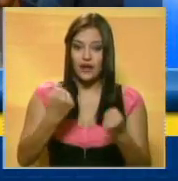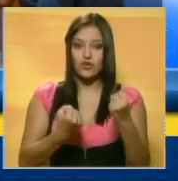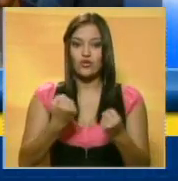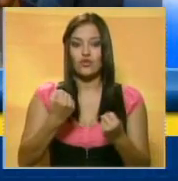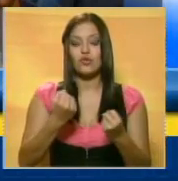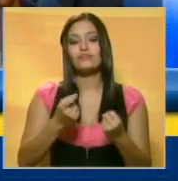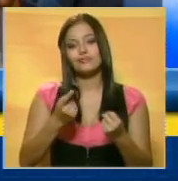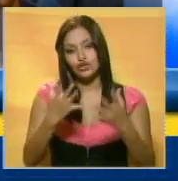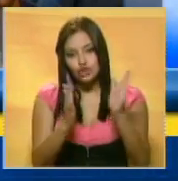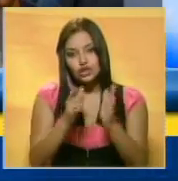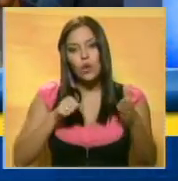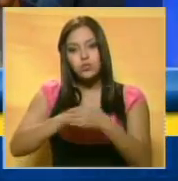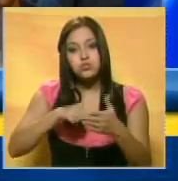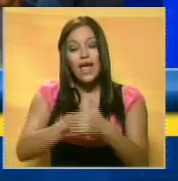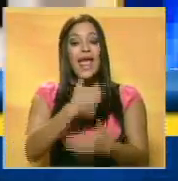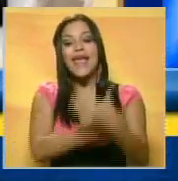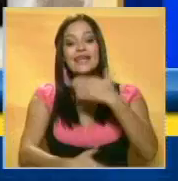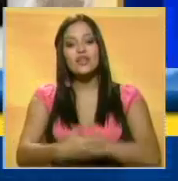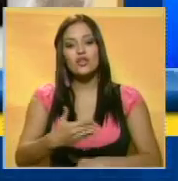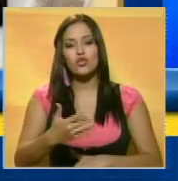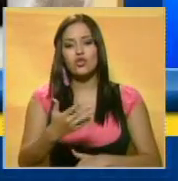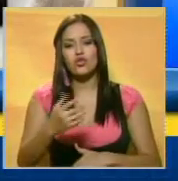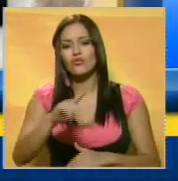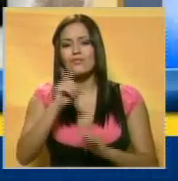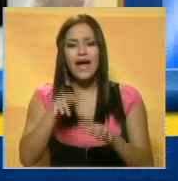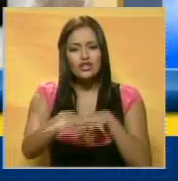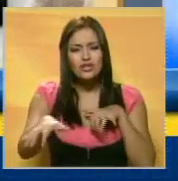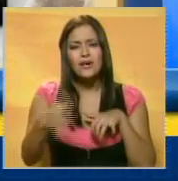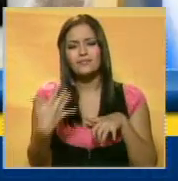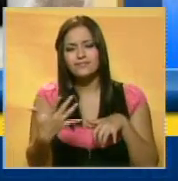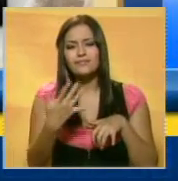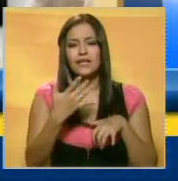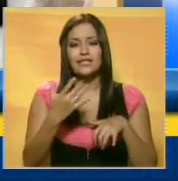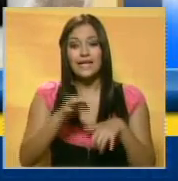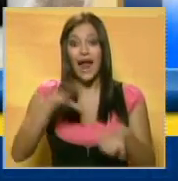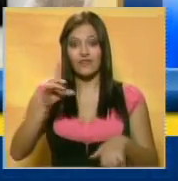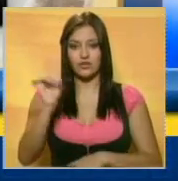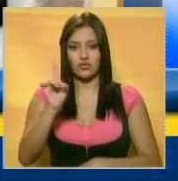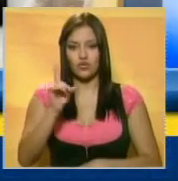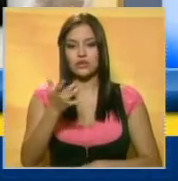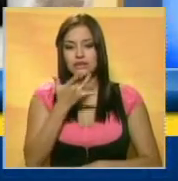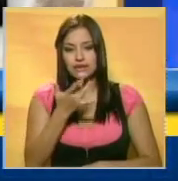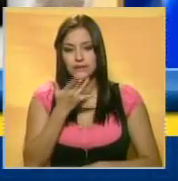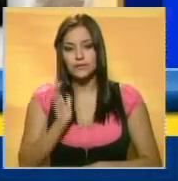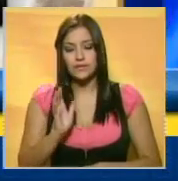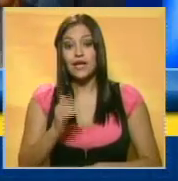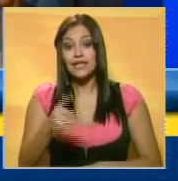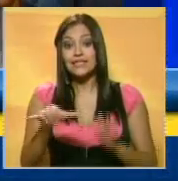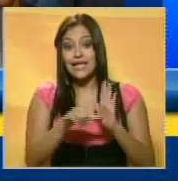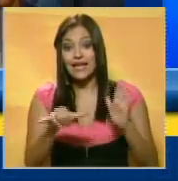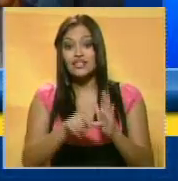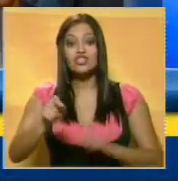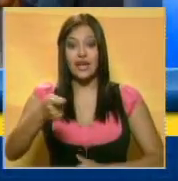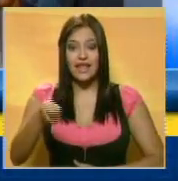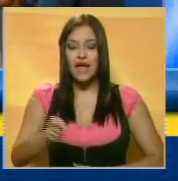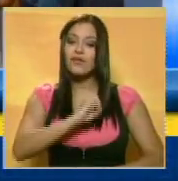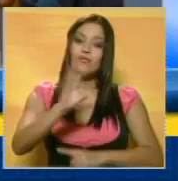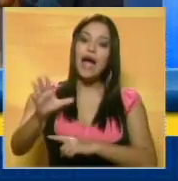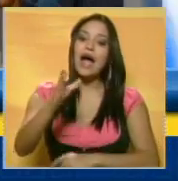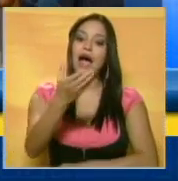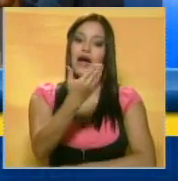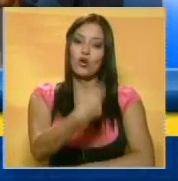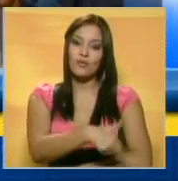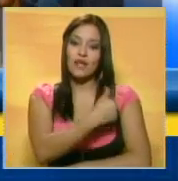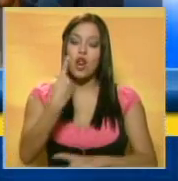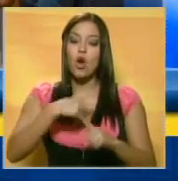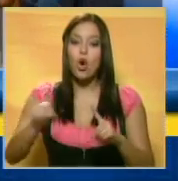particulares los heridos la mayoría con heridas leves fueron trasladados al puesto de de Socorro más cercano en charallave y al ambulatorio